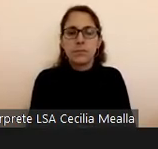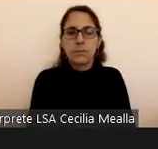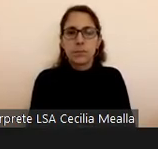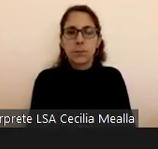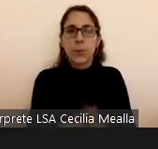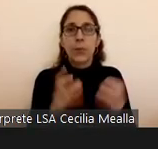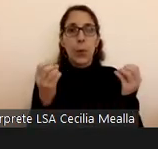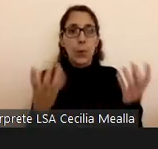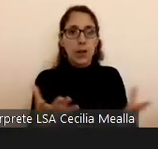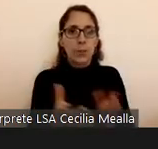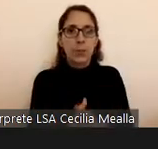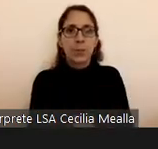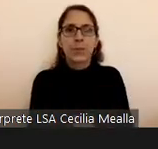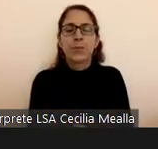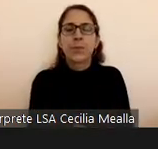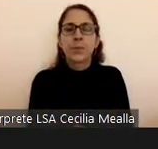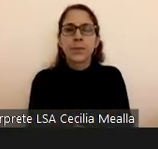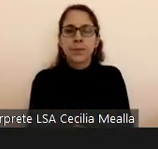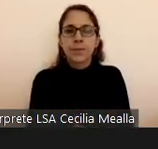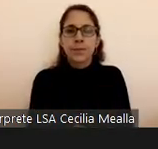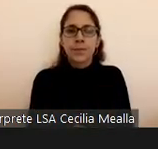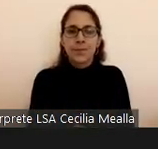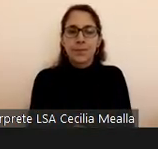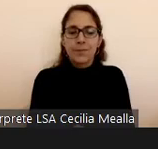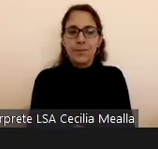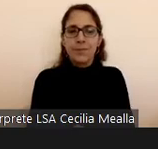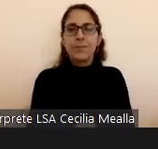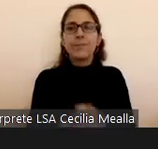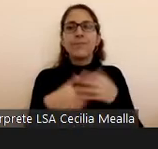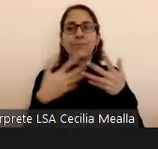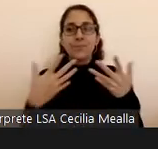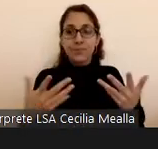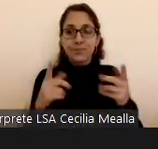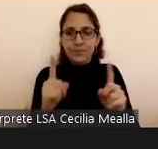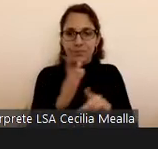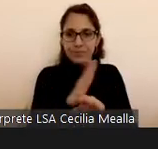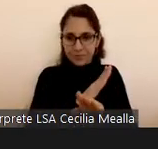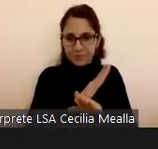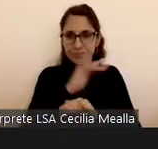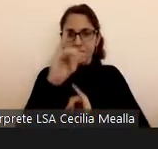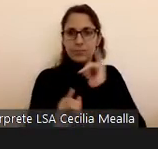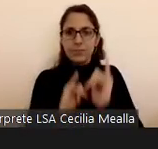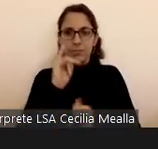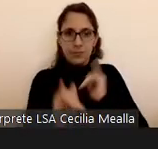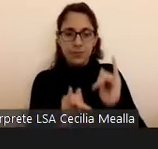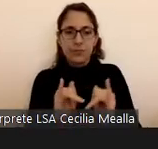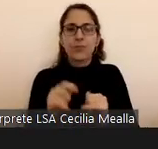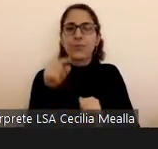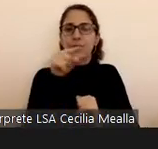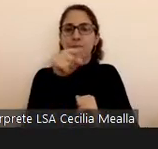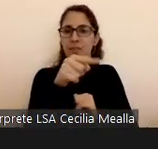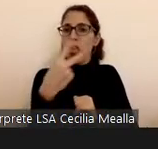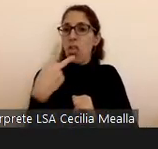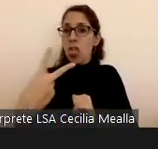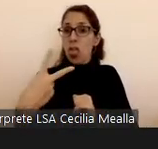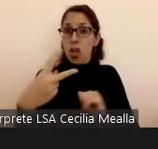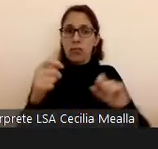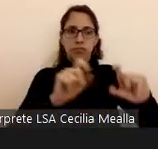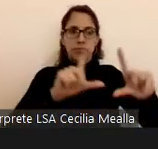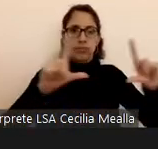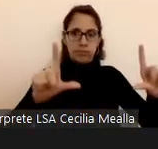Bueno. Entonces, bueno, como decíamos, acá tenían dos tipos de